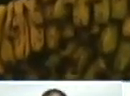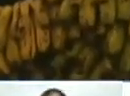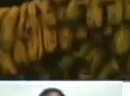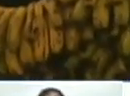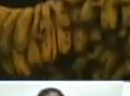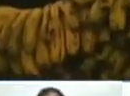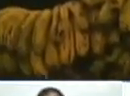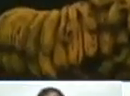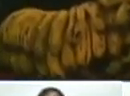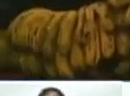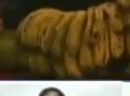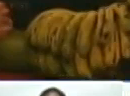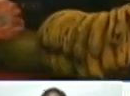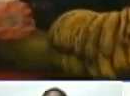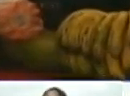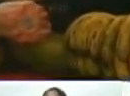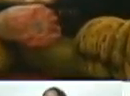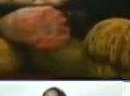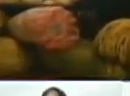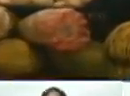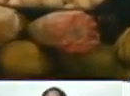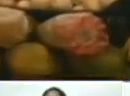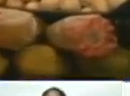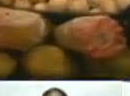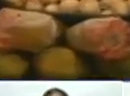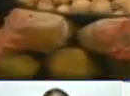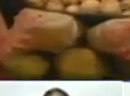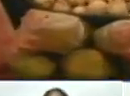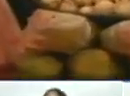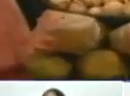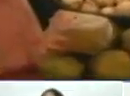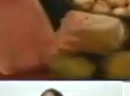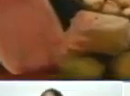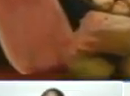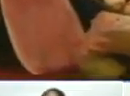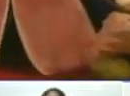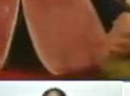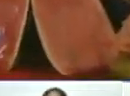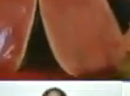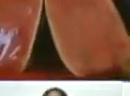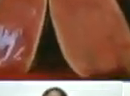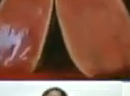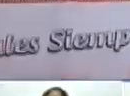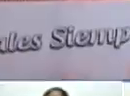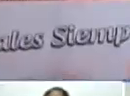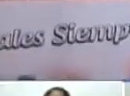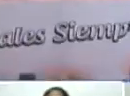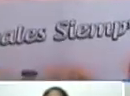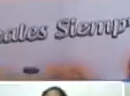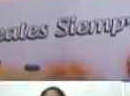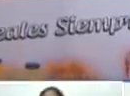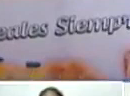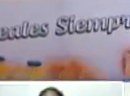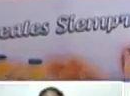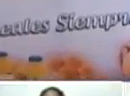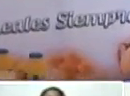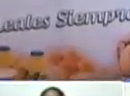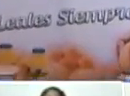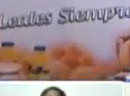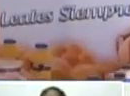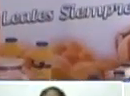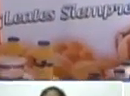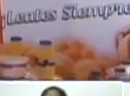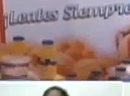Pequeños detalles que ellos no cuentan, que ellos ponen de lado, pequeños detalles. Cuando veas a